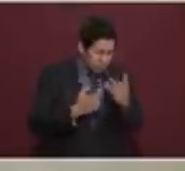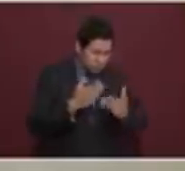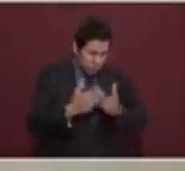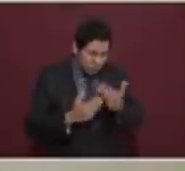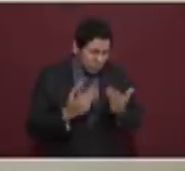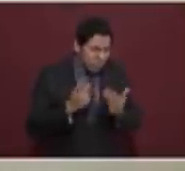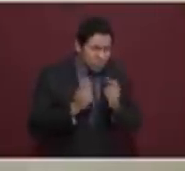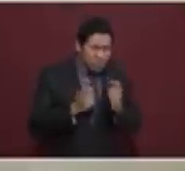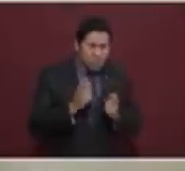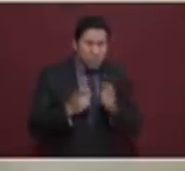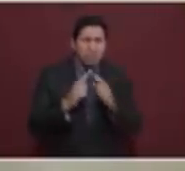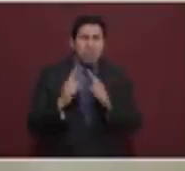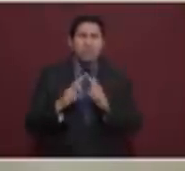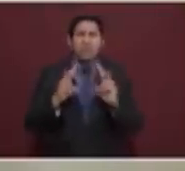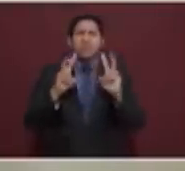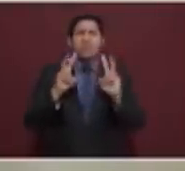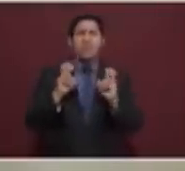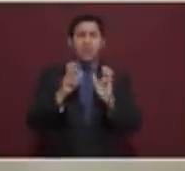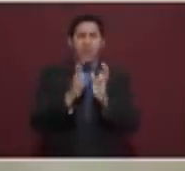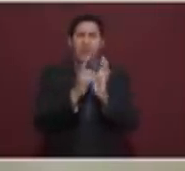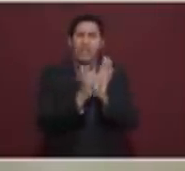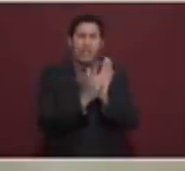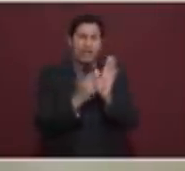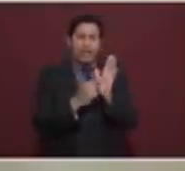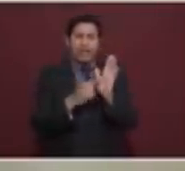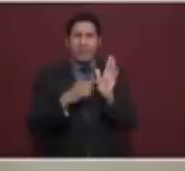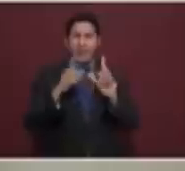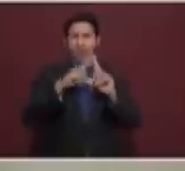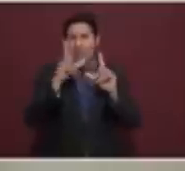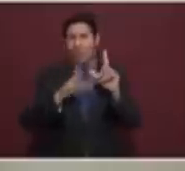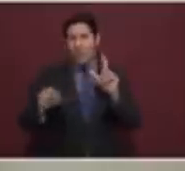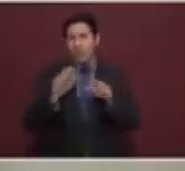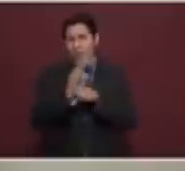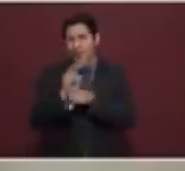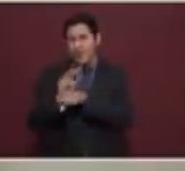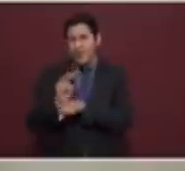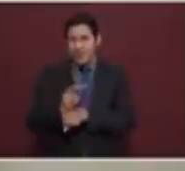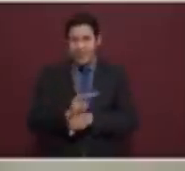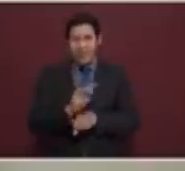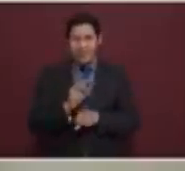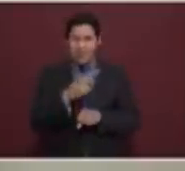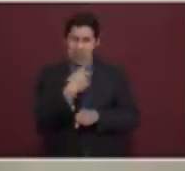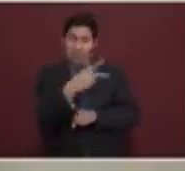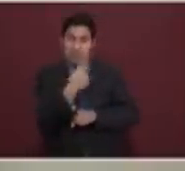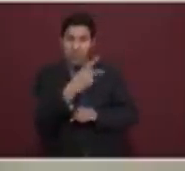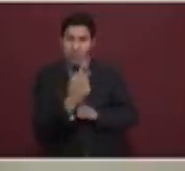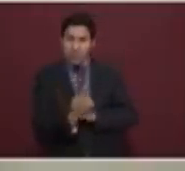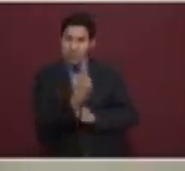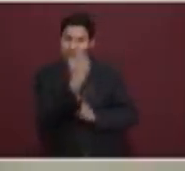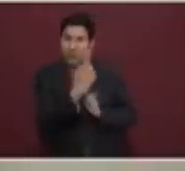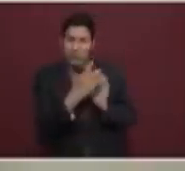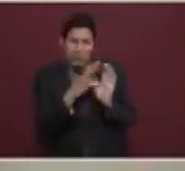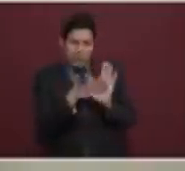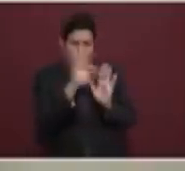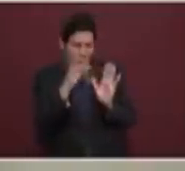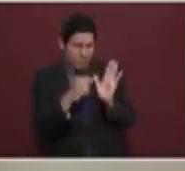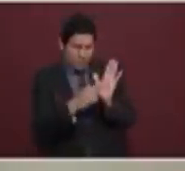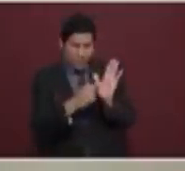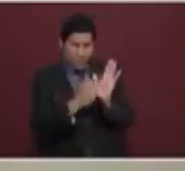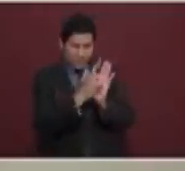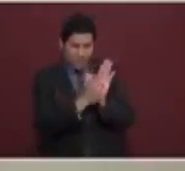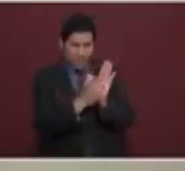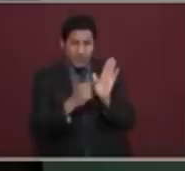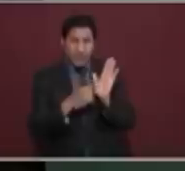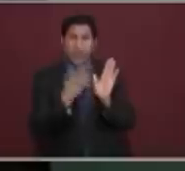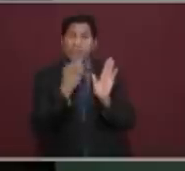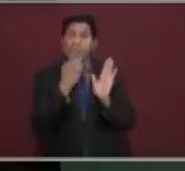de la ley de la guardia nacional uno de los apartados de esta ley es precisamente